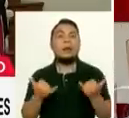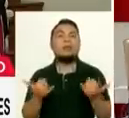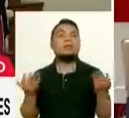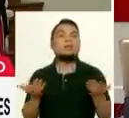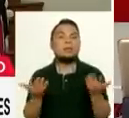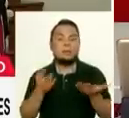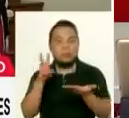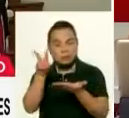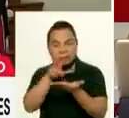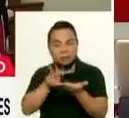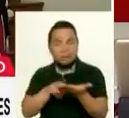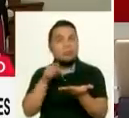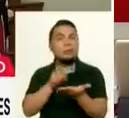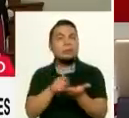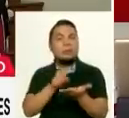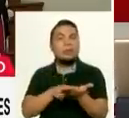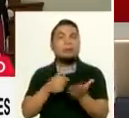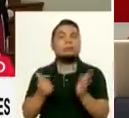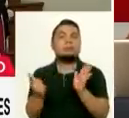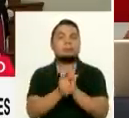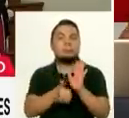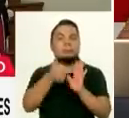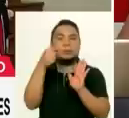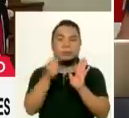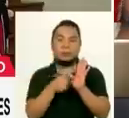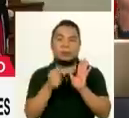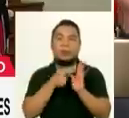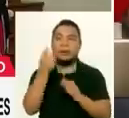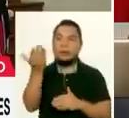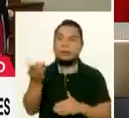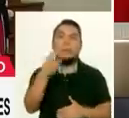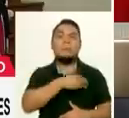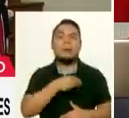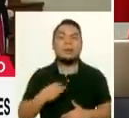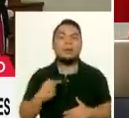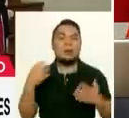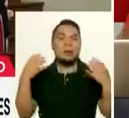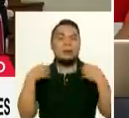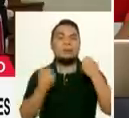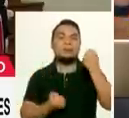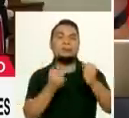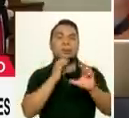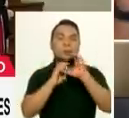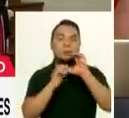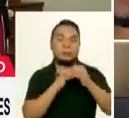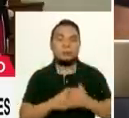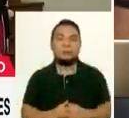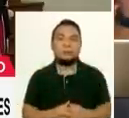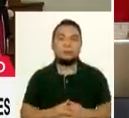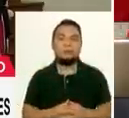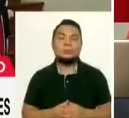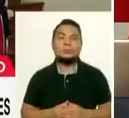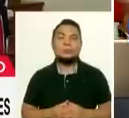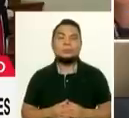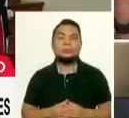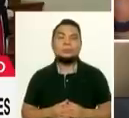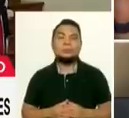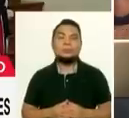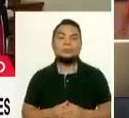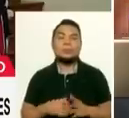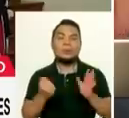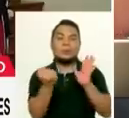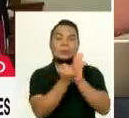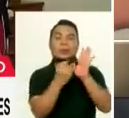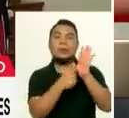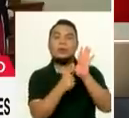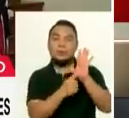los periodistas de rodearse de malos, de malas fuentes, no, porque para empezar, las fuentes son una mala fuente. A ver, bueno, pues, yo no lo sé,